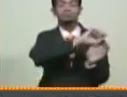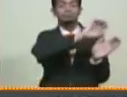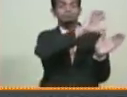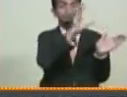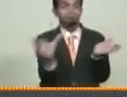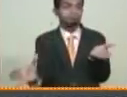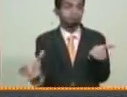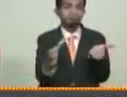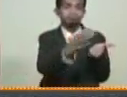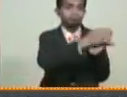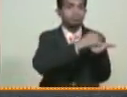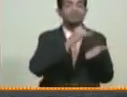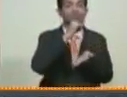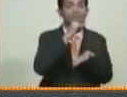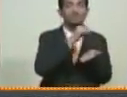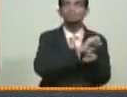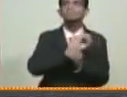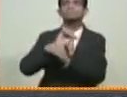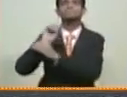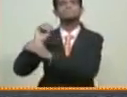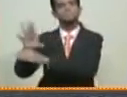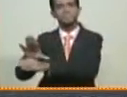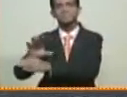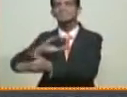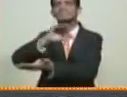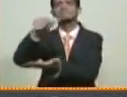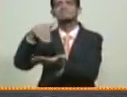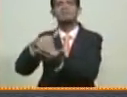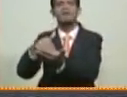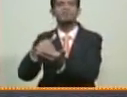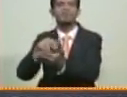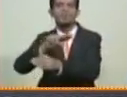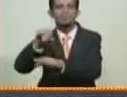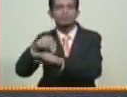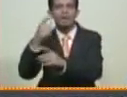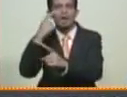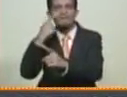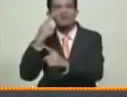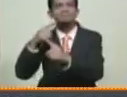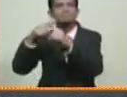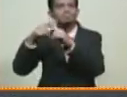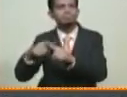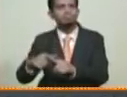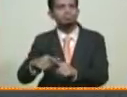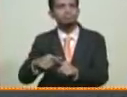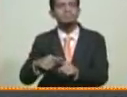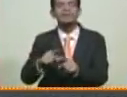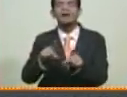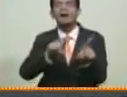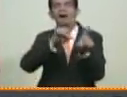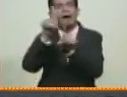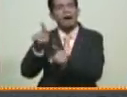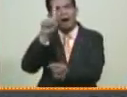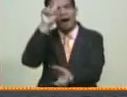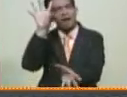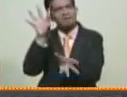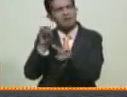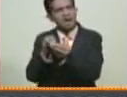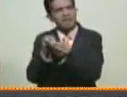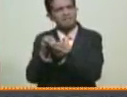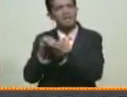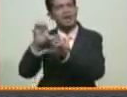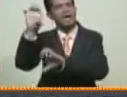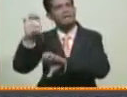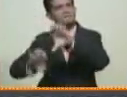planificando. Nosotros no nos caemos a cobas en las victorias y no nos desmoralizamos en las derrotas. Las analizamos, las evaluamos, las